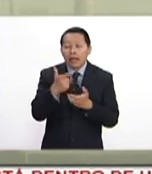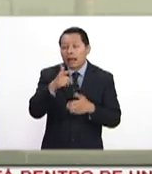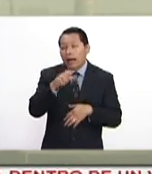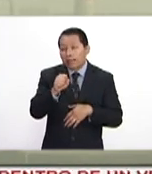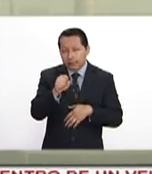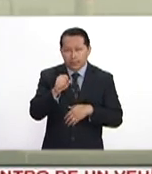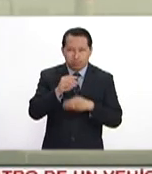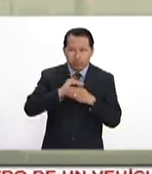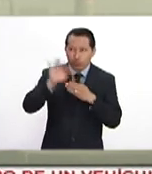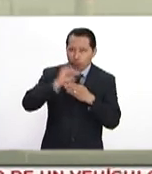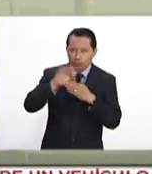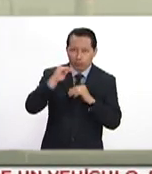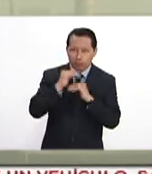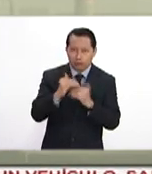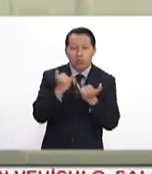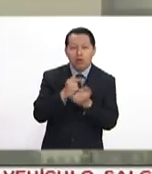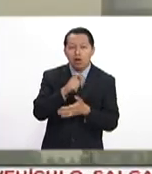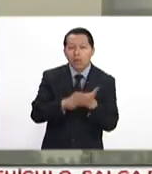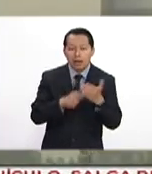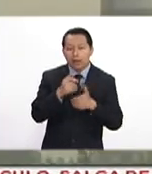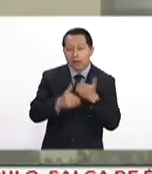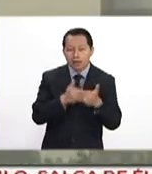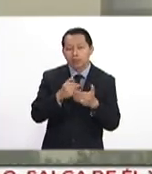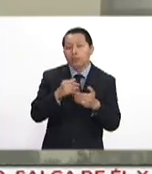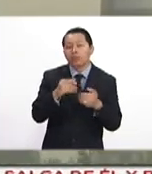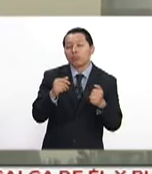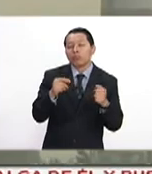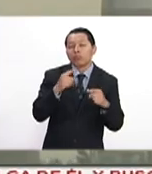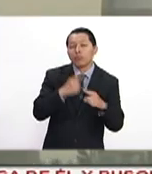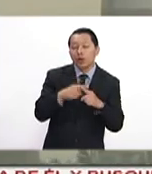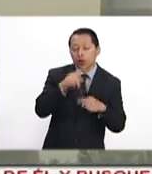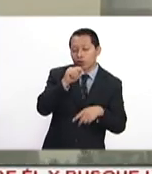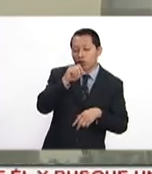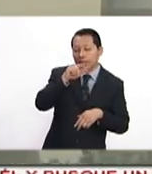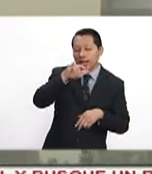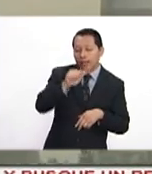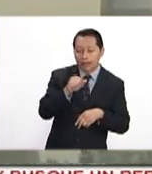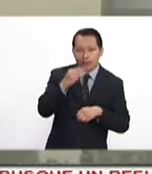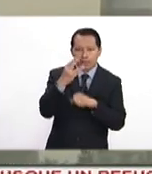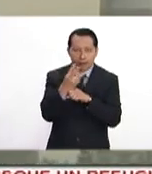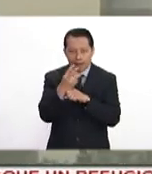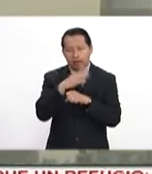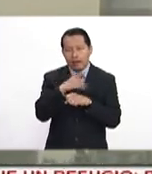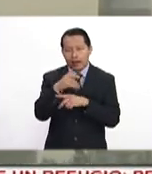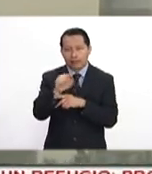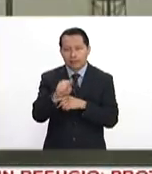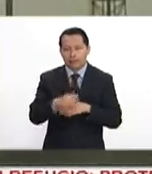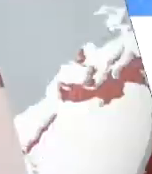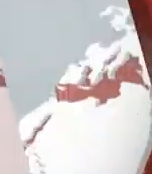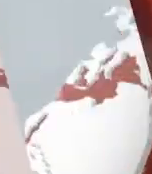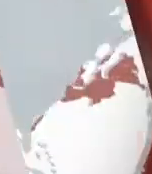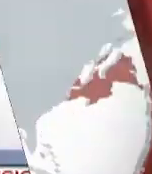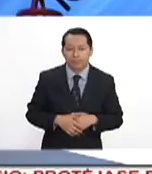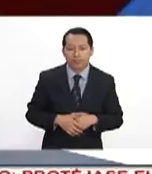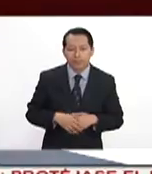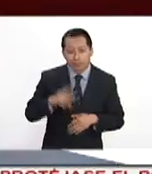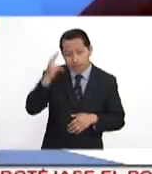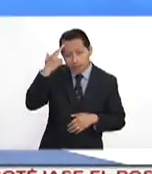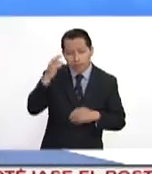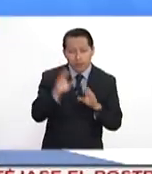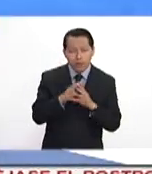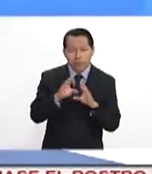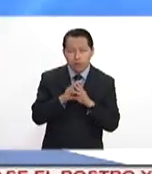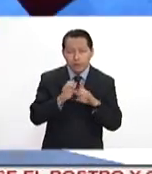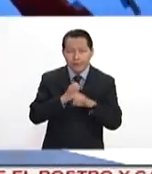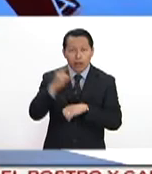efecto invernadero y la compra de permisos por cada tonelada métrica que emita este gas. Y es que recordemos, Sonar, que